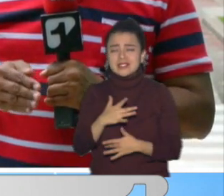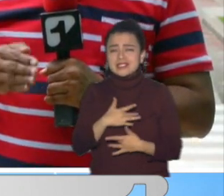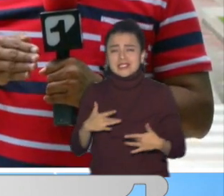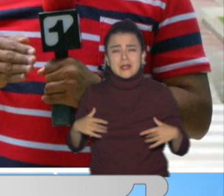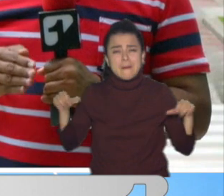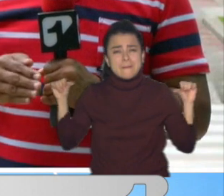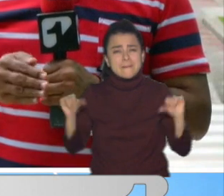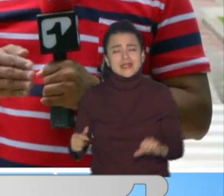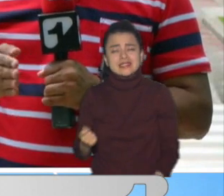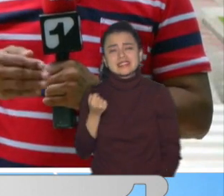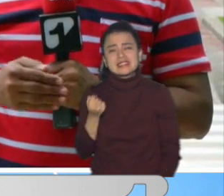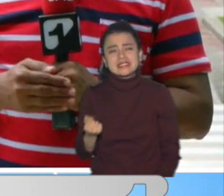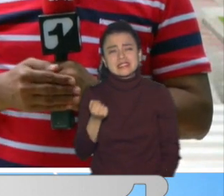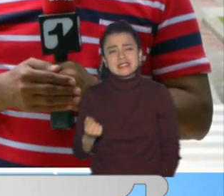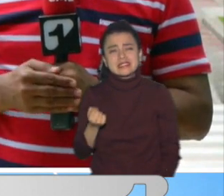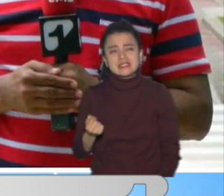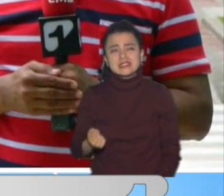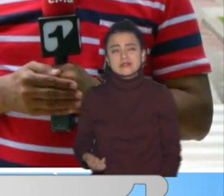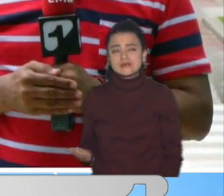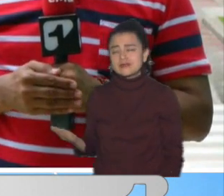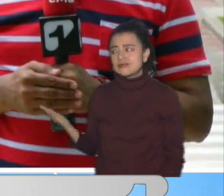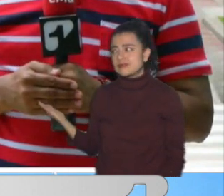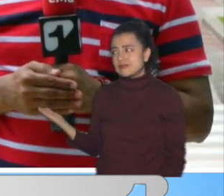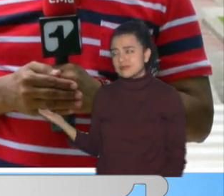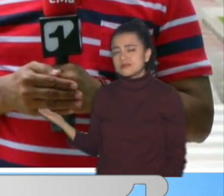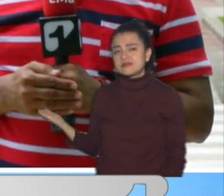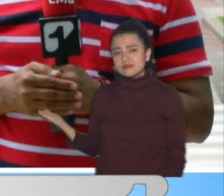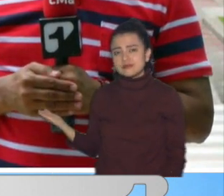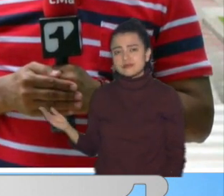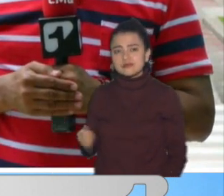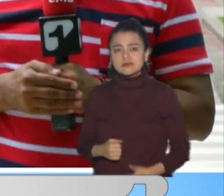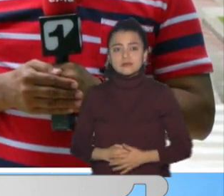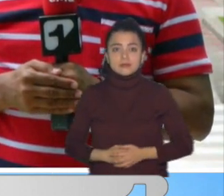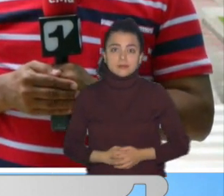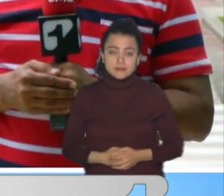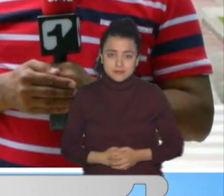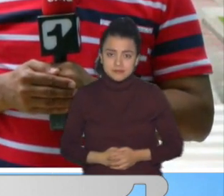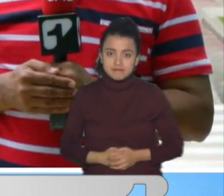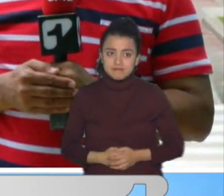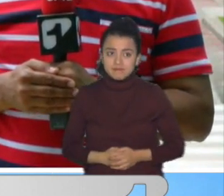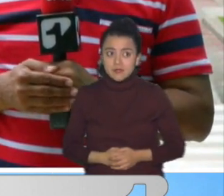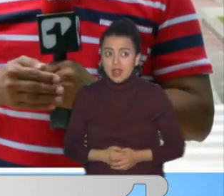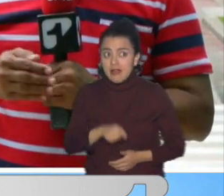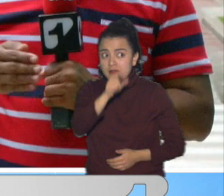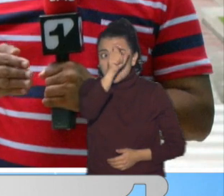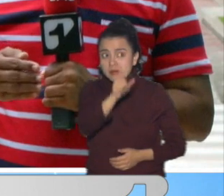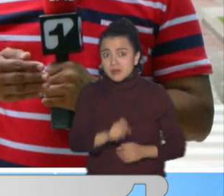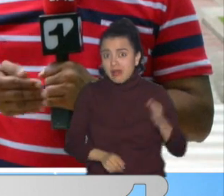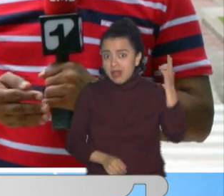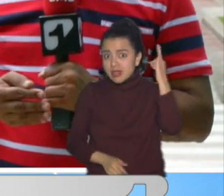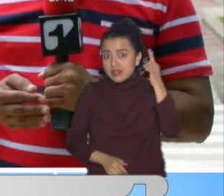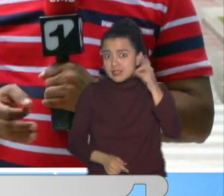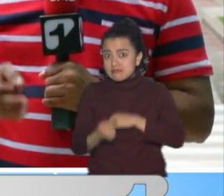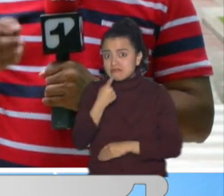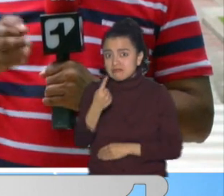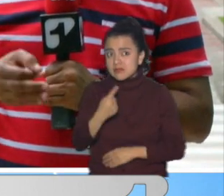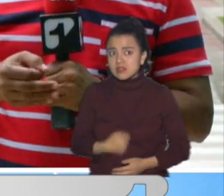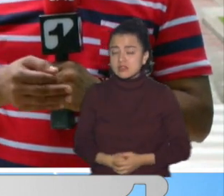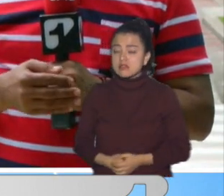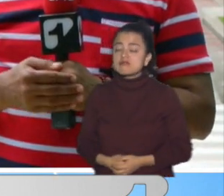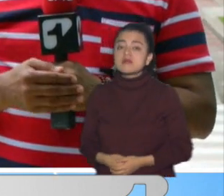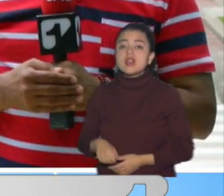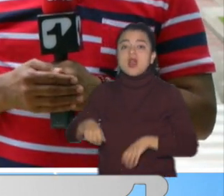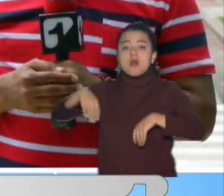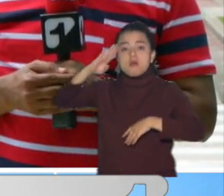salud. Señalaron testigos en su momento a las autoridades del tránsito que el patrullero de la Policía Nacional en una